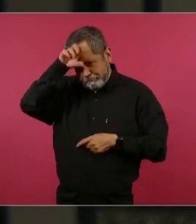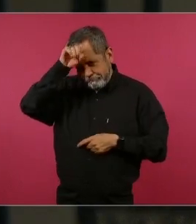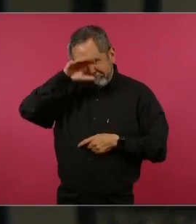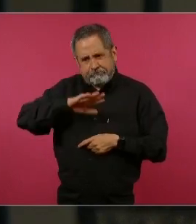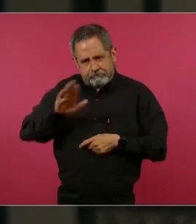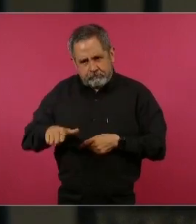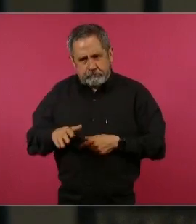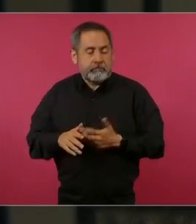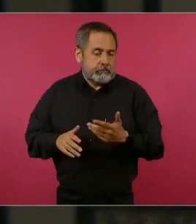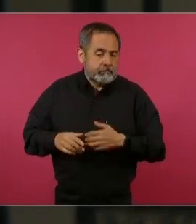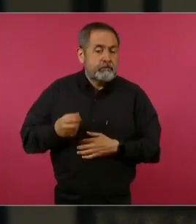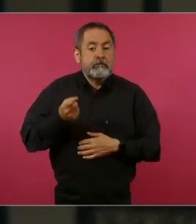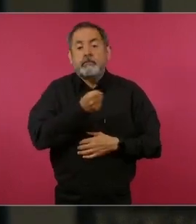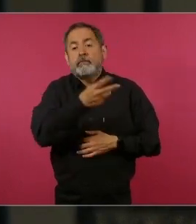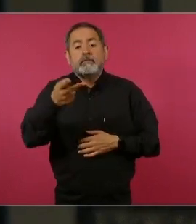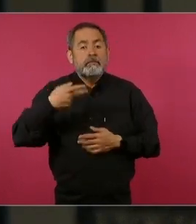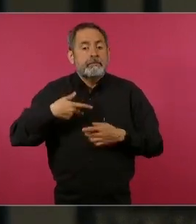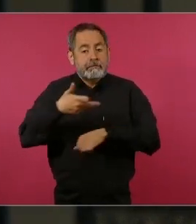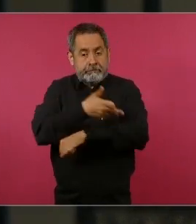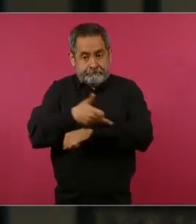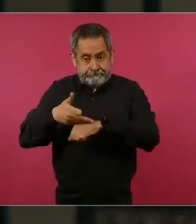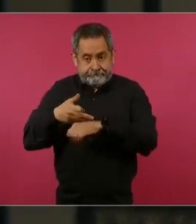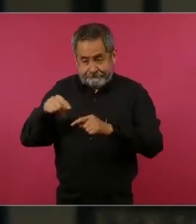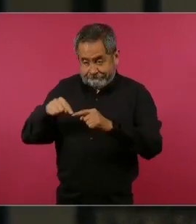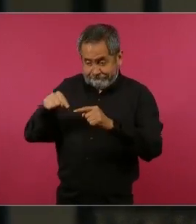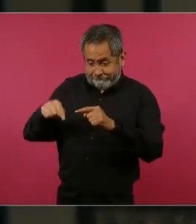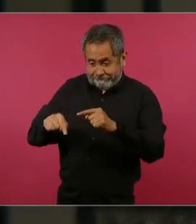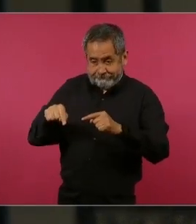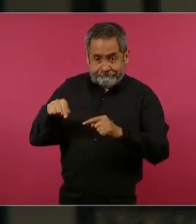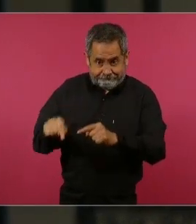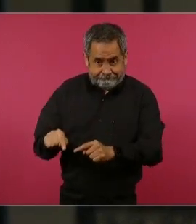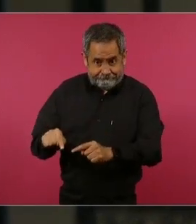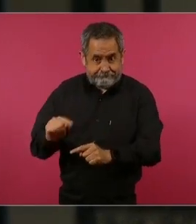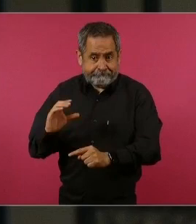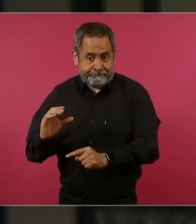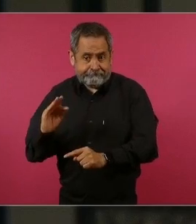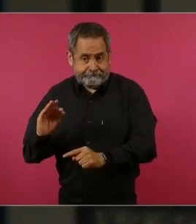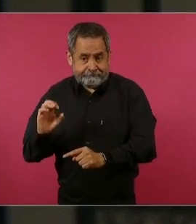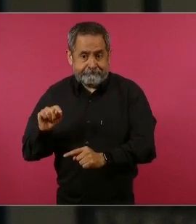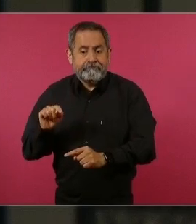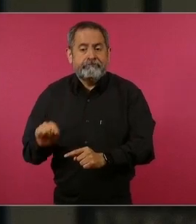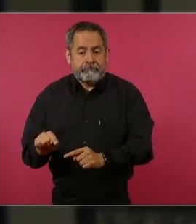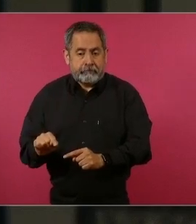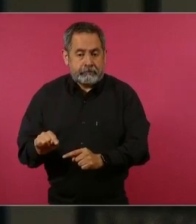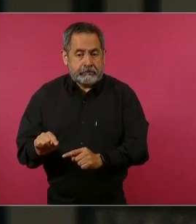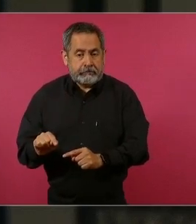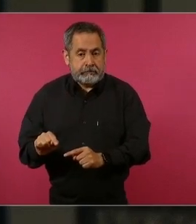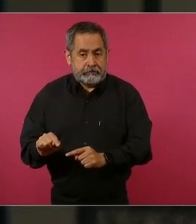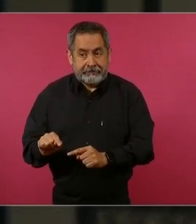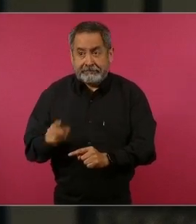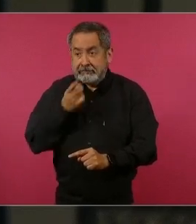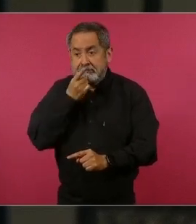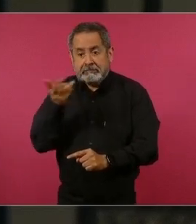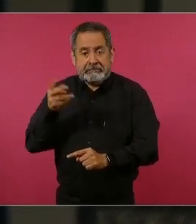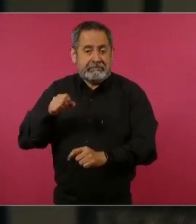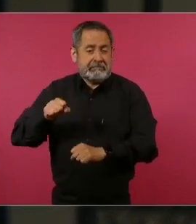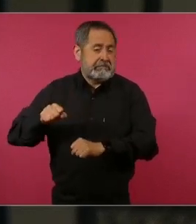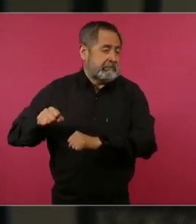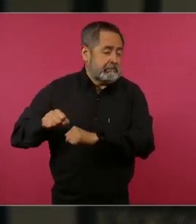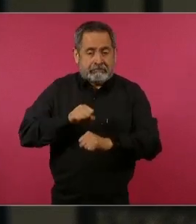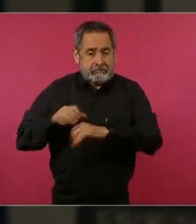De acuerdo con los familiares, al lugar donde llegó la CFE, se tiene registro que en el momento del accidente